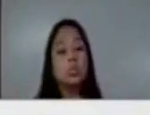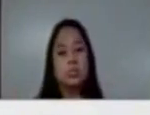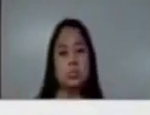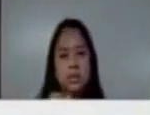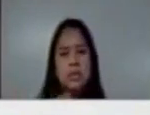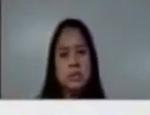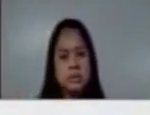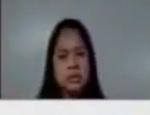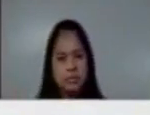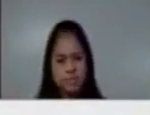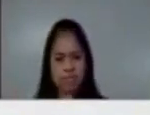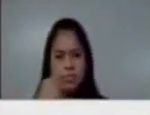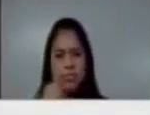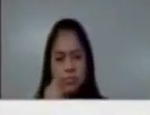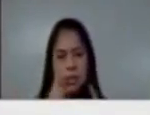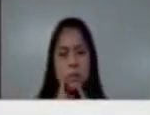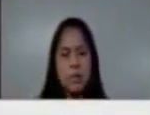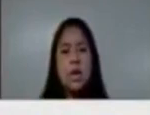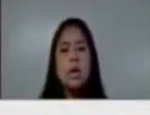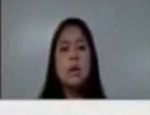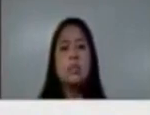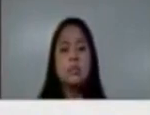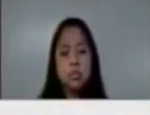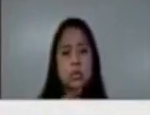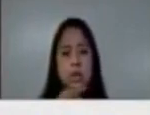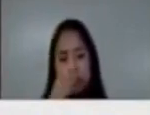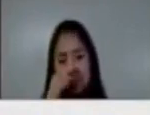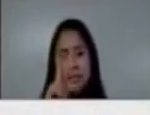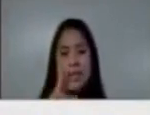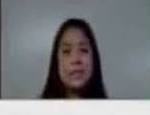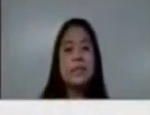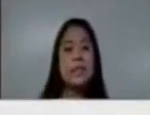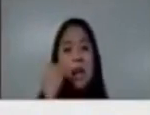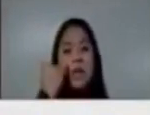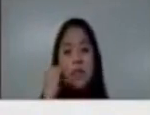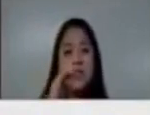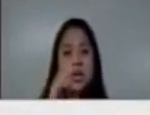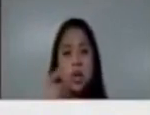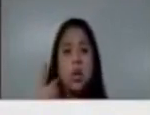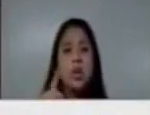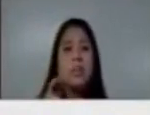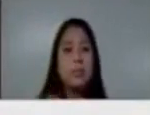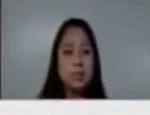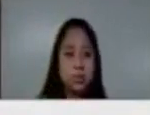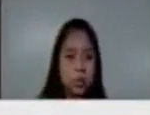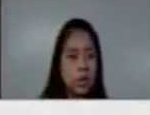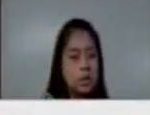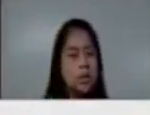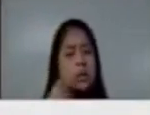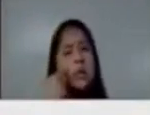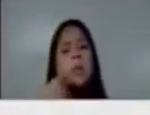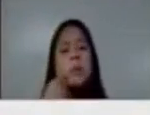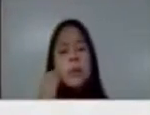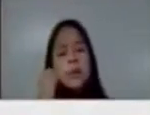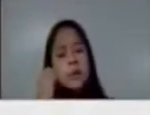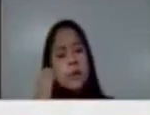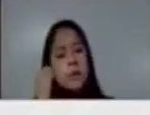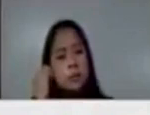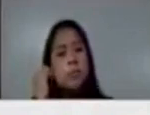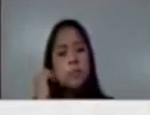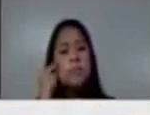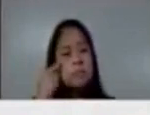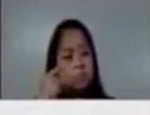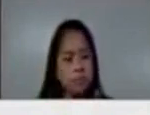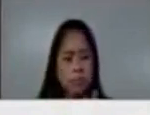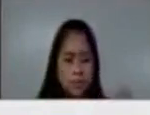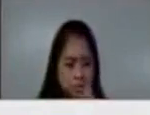las penas a los responsables del tráfico ilícito de migrantes, y yo creo que alinear la política migratoria entre ambos